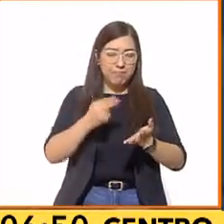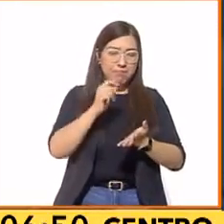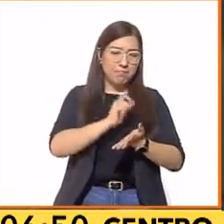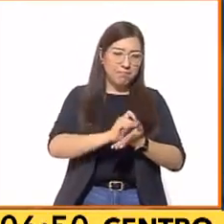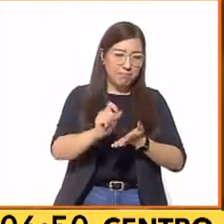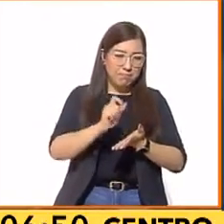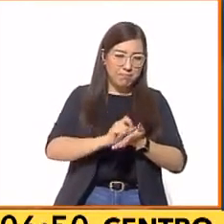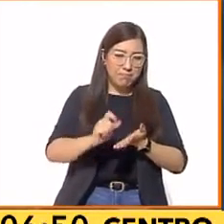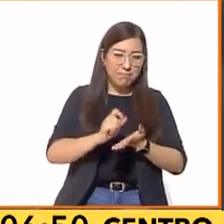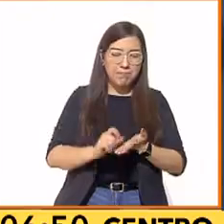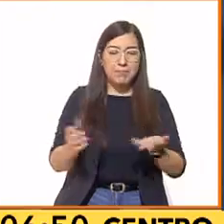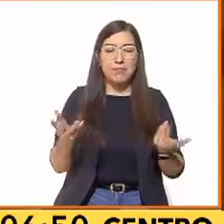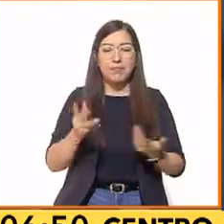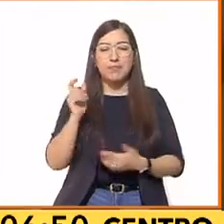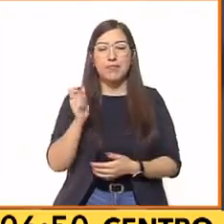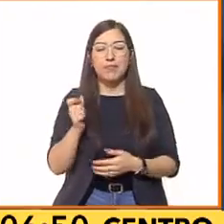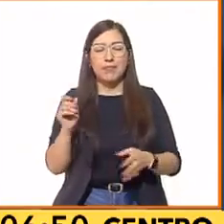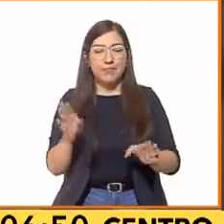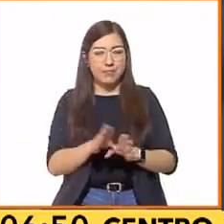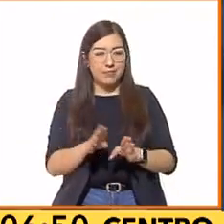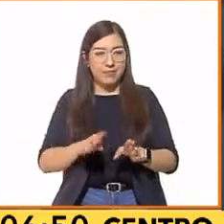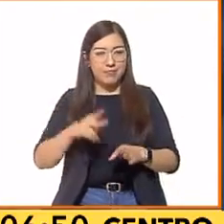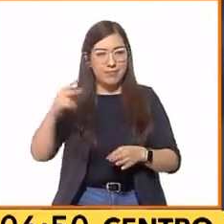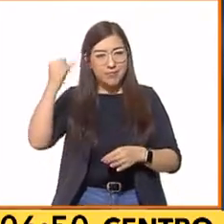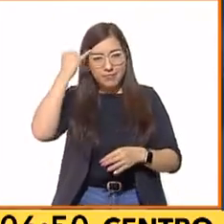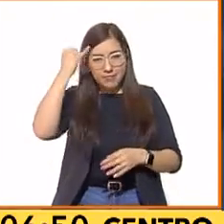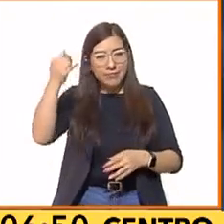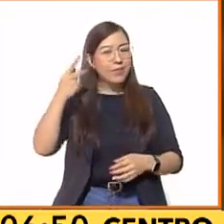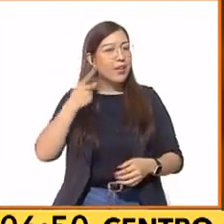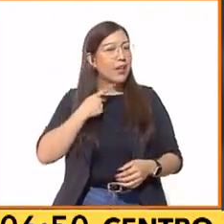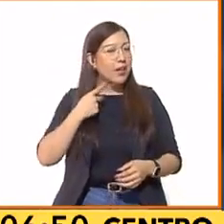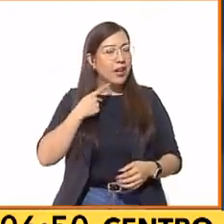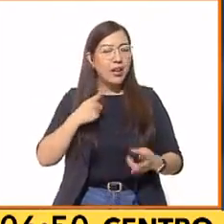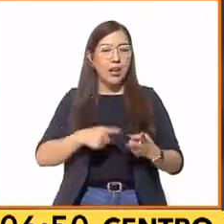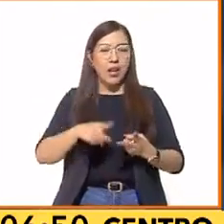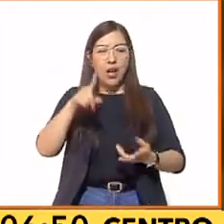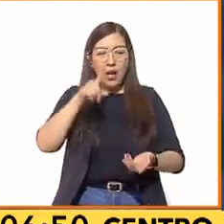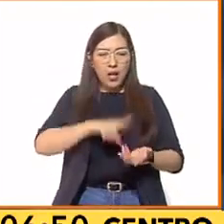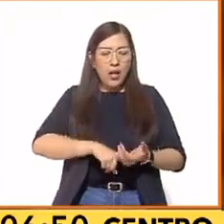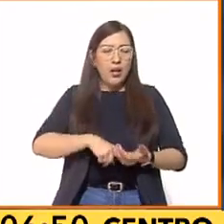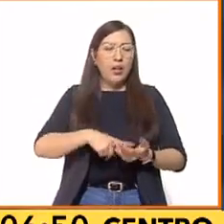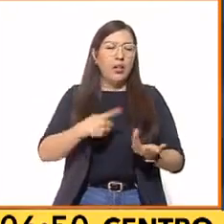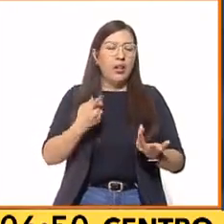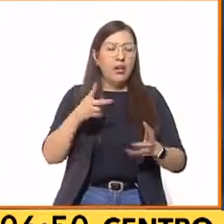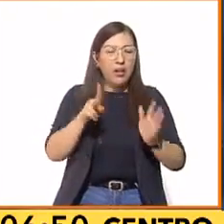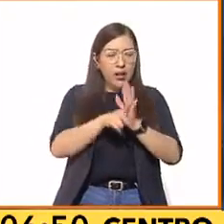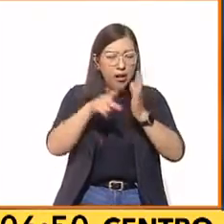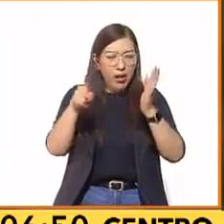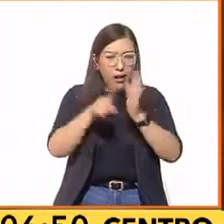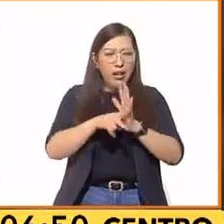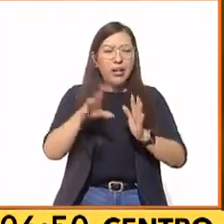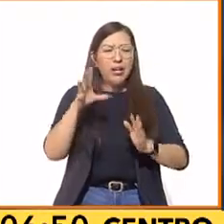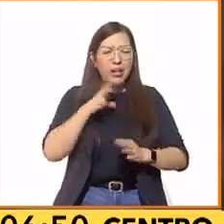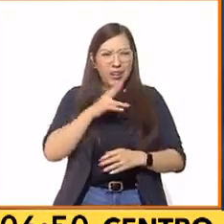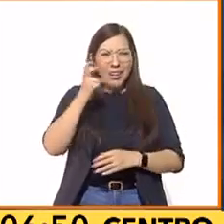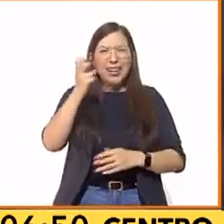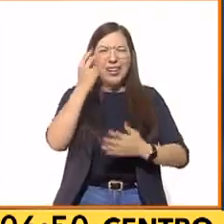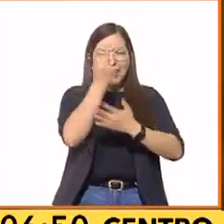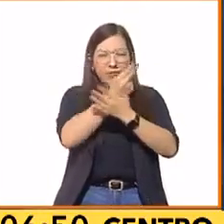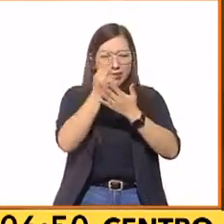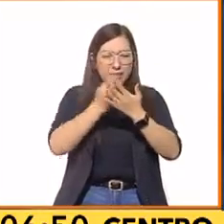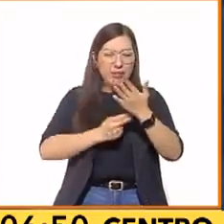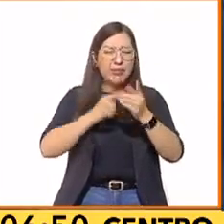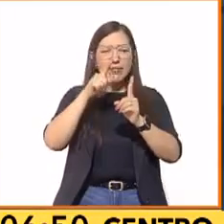que daban la batalla ideológica, política en las páginas de los diarios. Y la caricatura